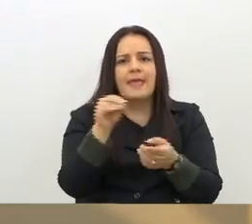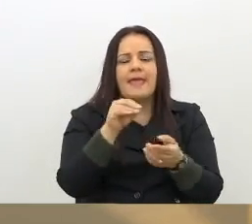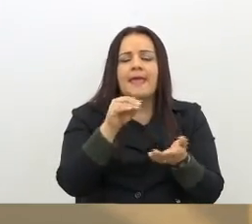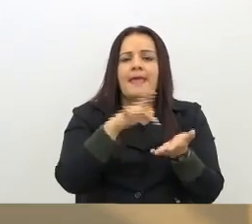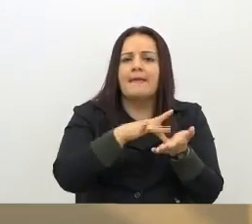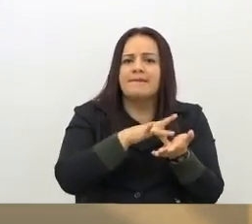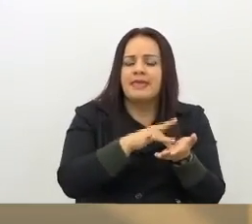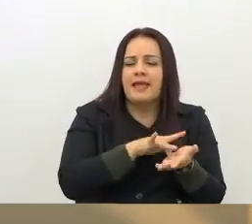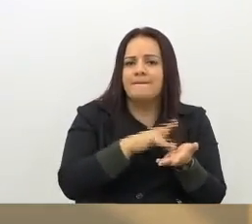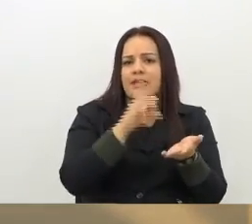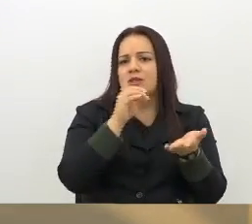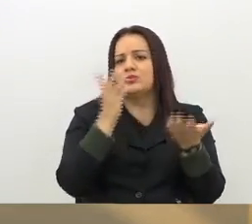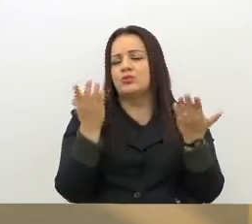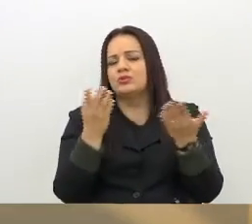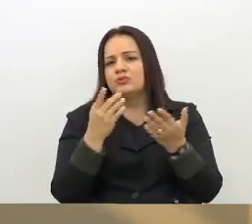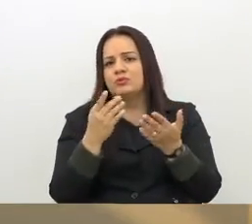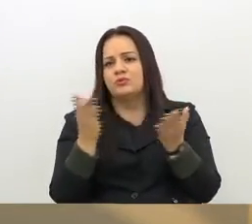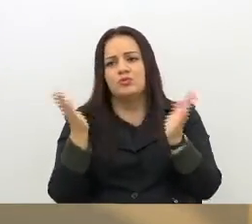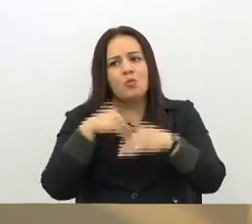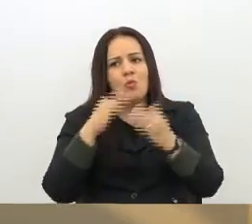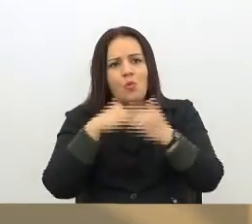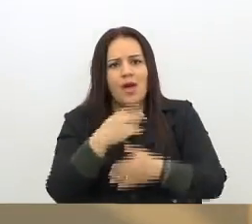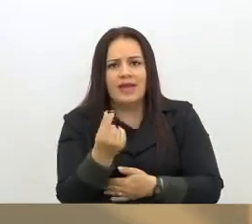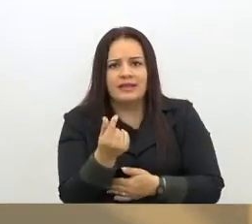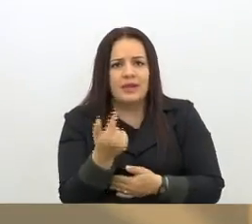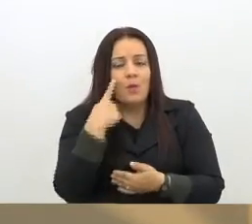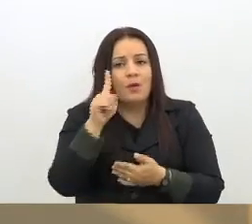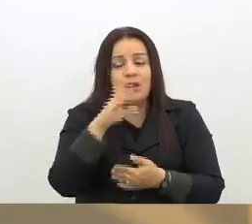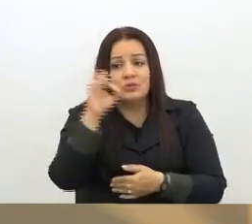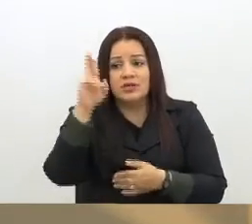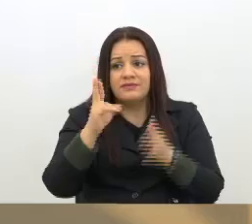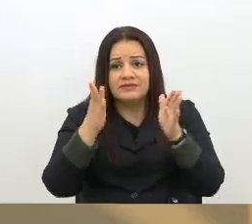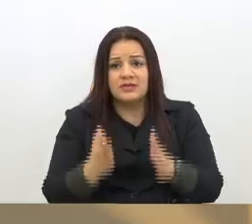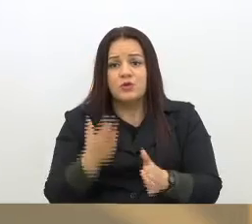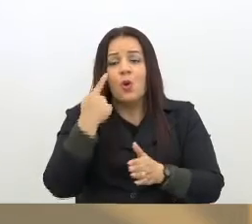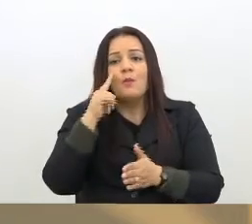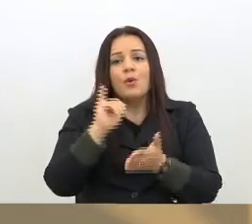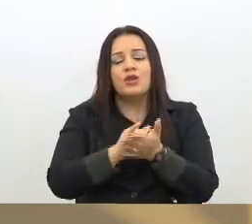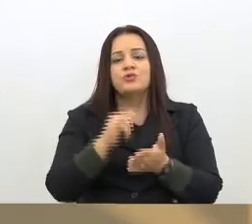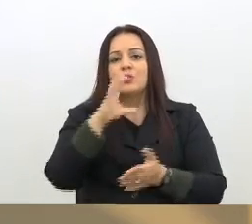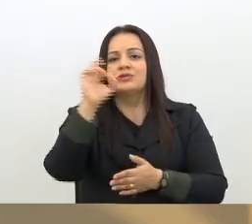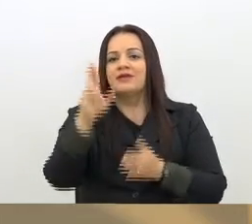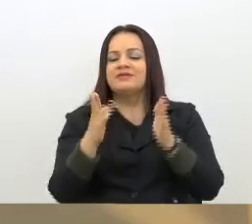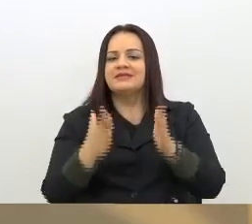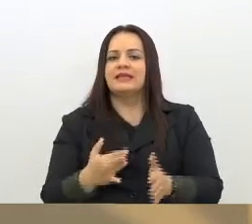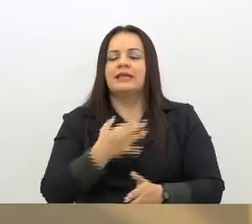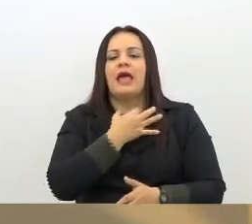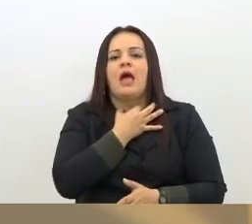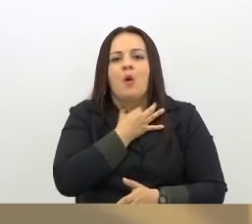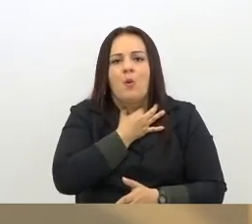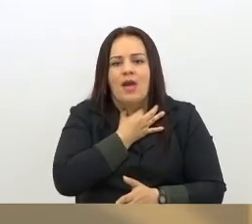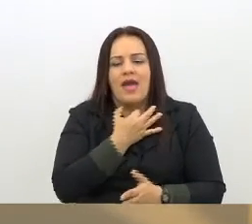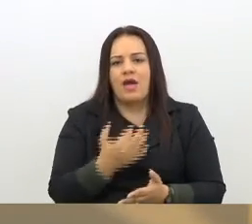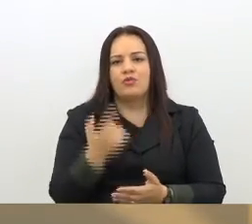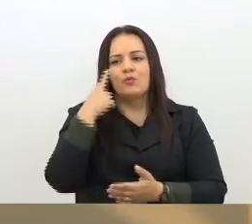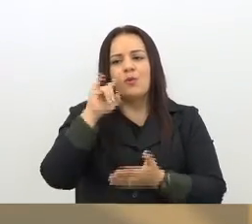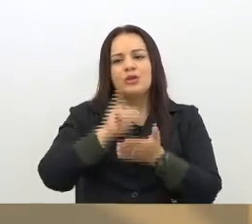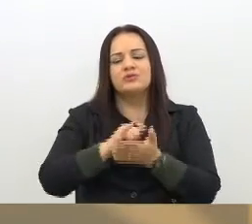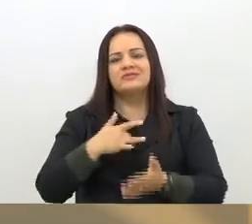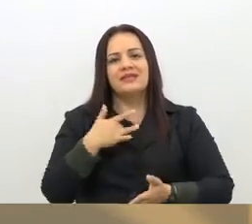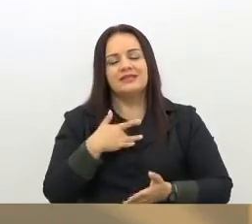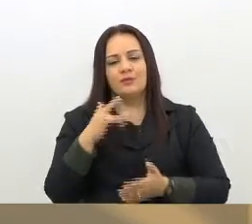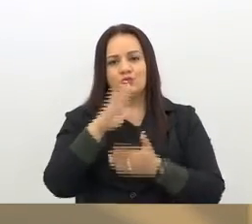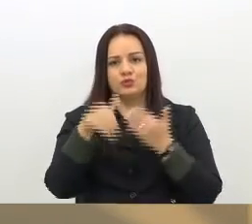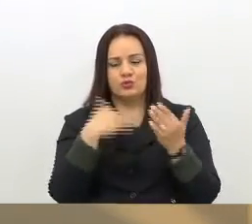medicamentos. Y no nos alcanza a los costarricenses, por eso es que los costarricenses estamos ahogados. Por eso es que los costarricenses sentimos con